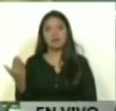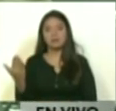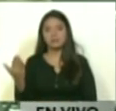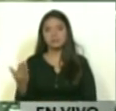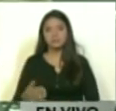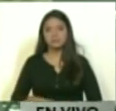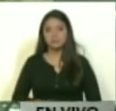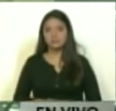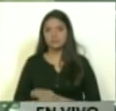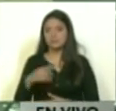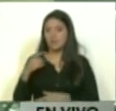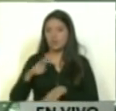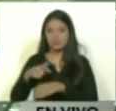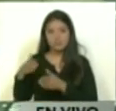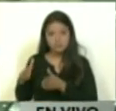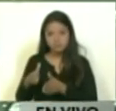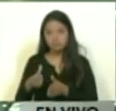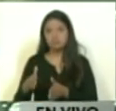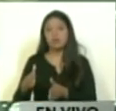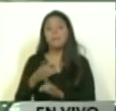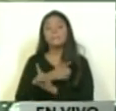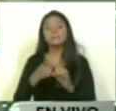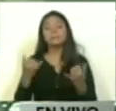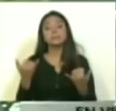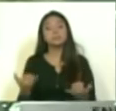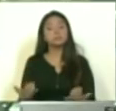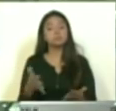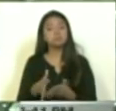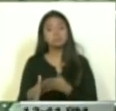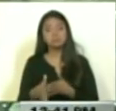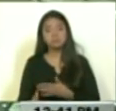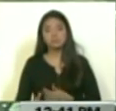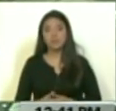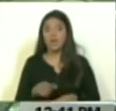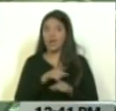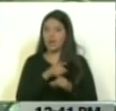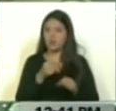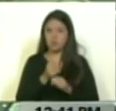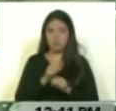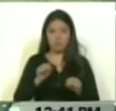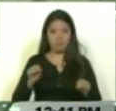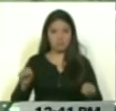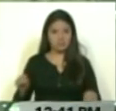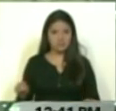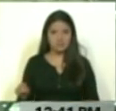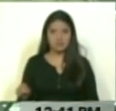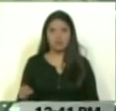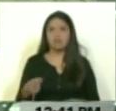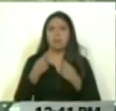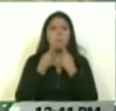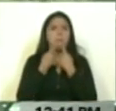una trayectoria. Ahora, como no pudieron, y lo